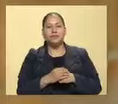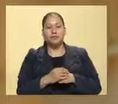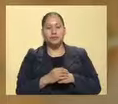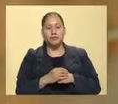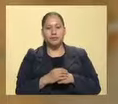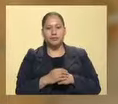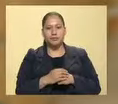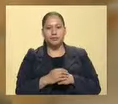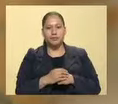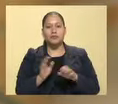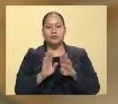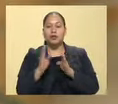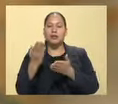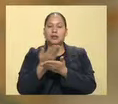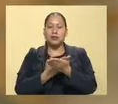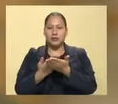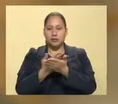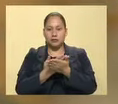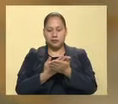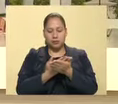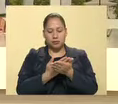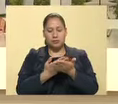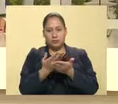La pasta, exacto, ¿no? Y no se rompiera.